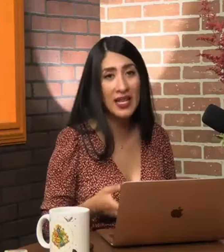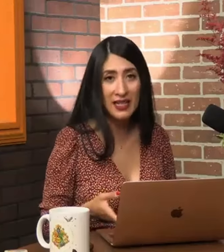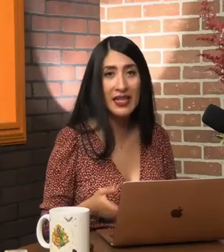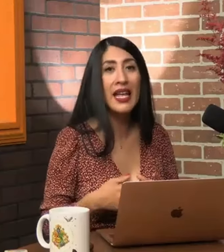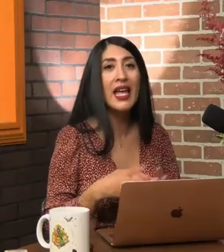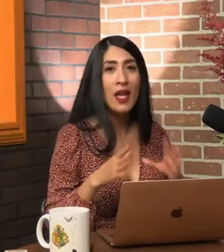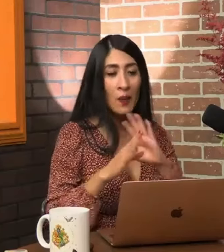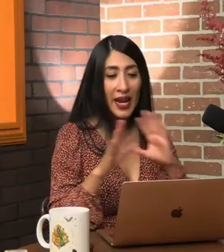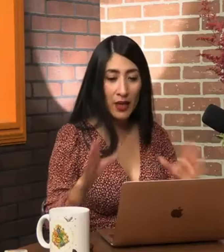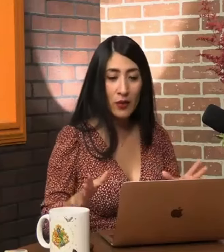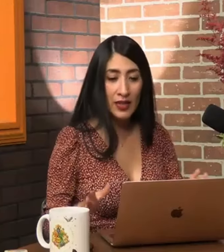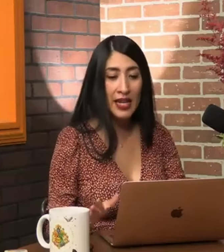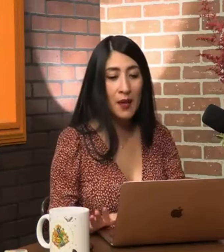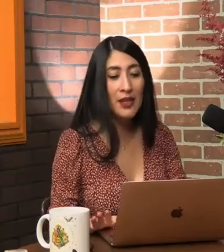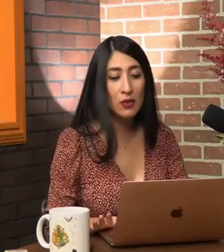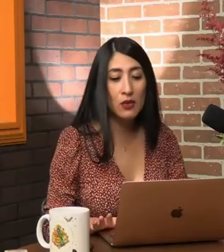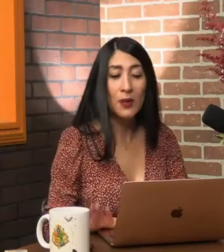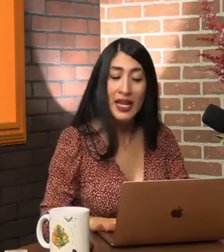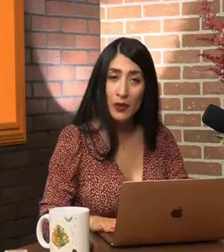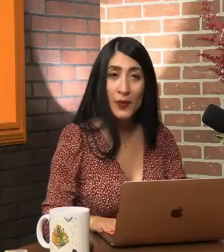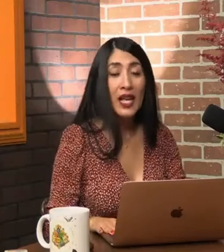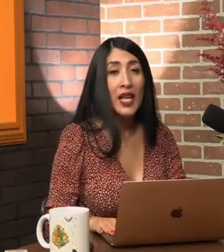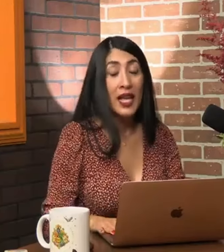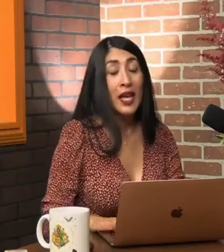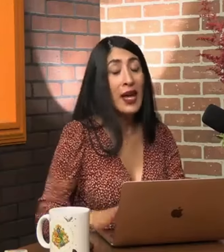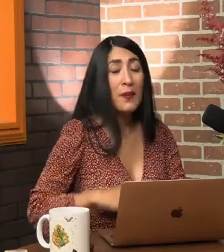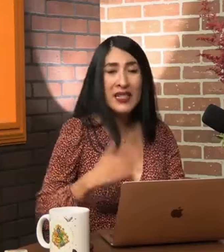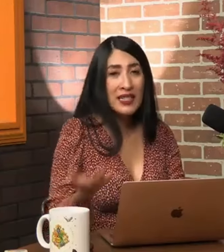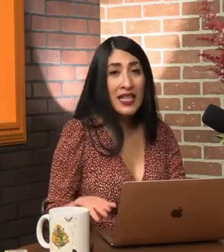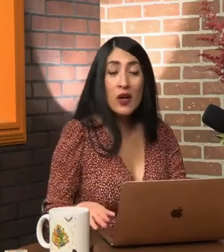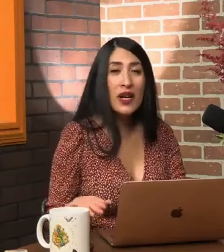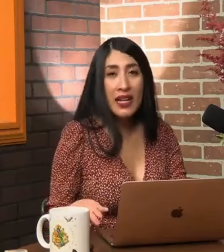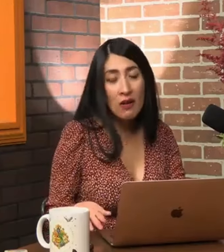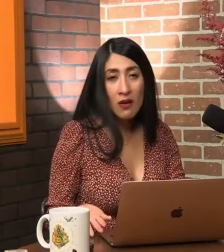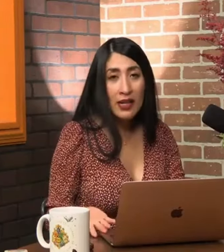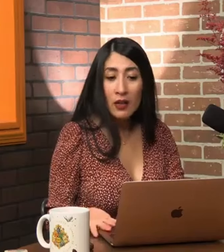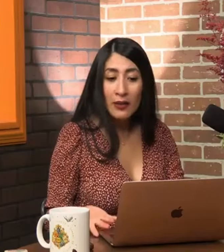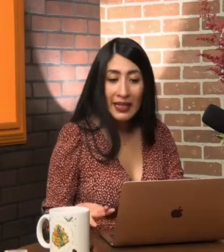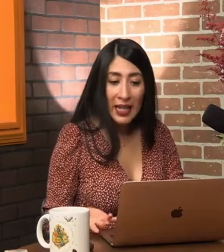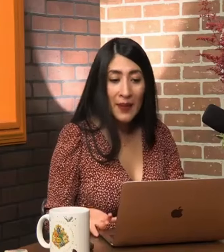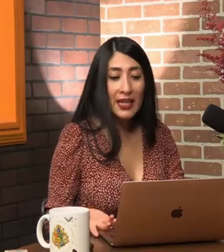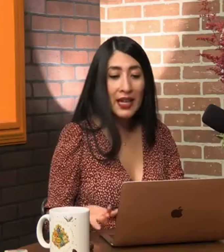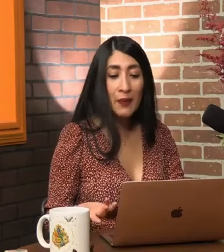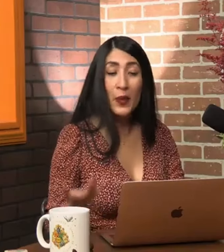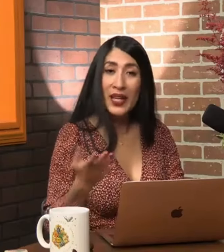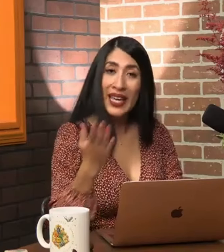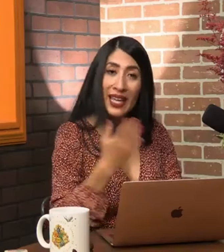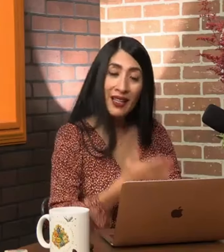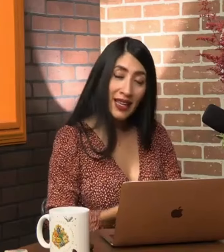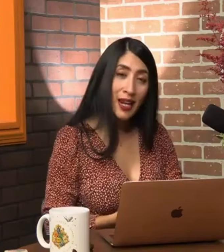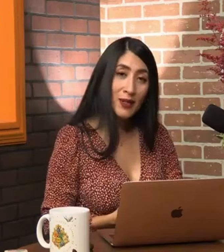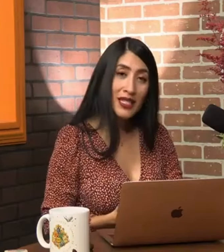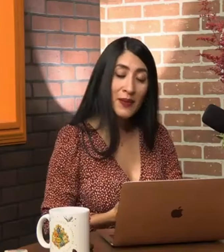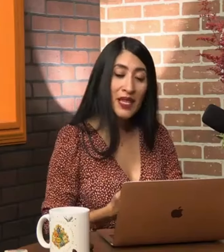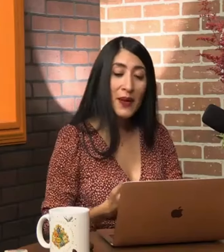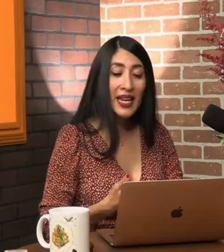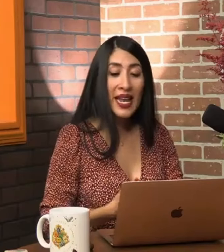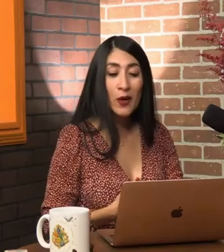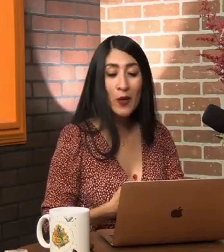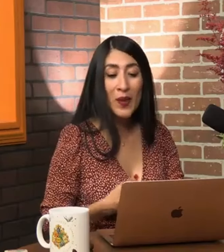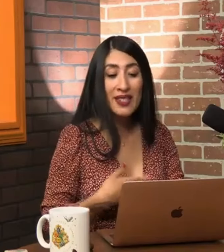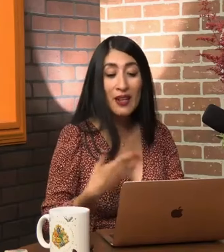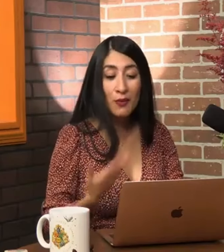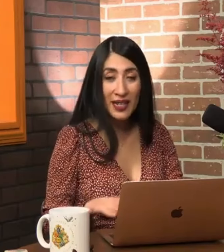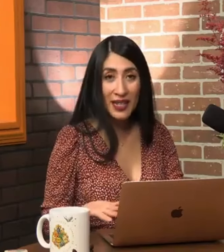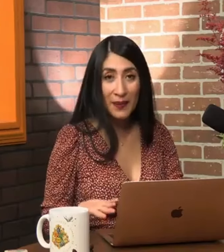México, de Hacienda, para que usted tenga más luz sobre eso. El presidente dijo que no fue el tema, que porque Carlos Slim sabe que